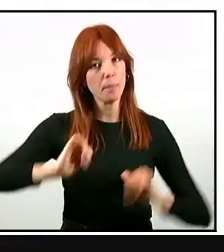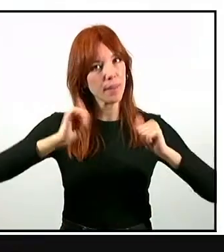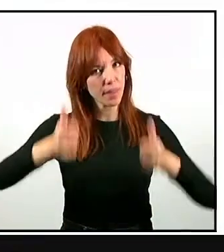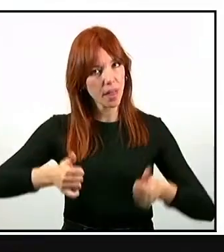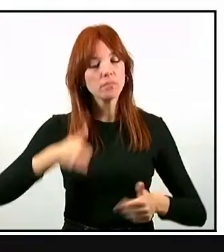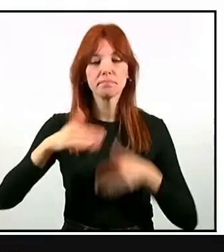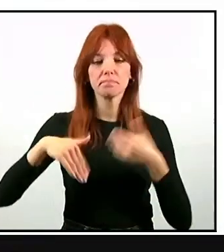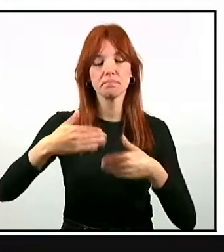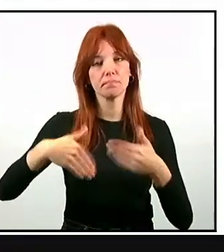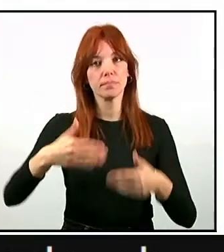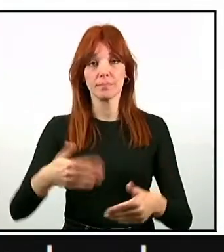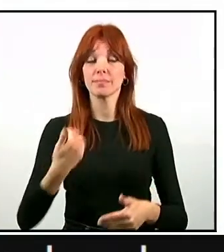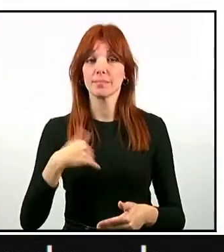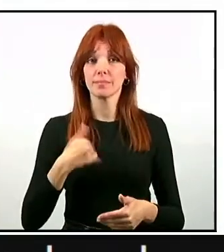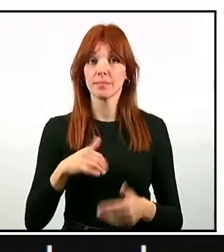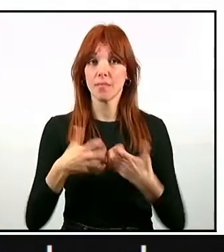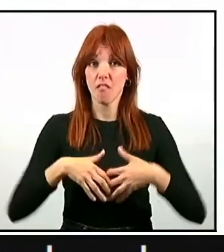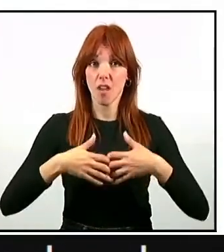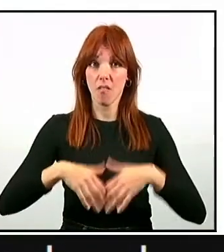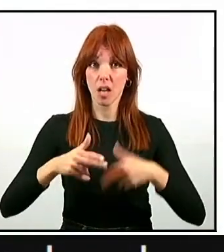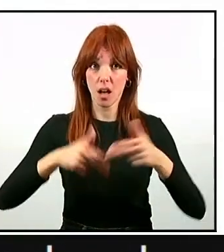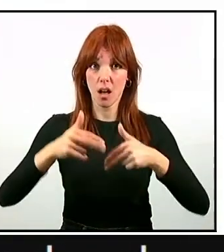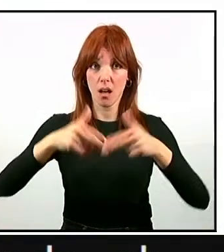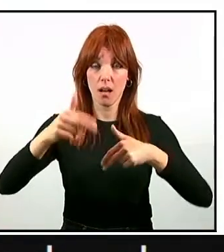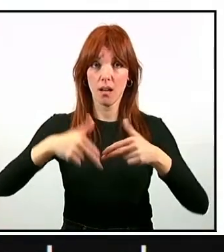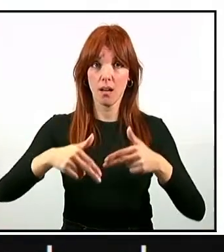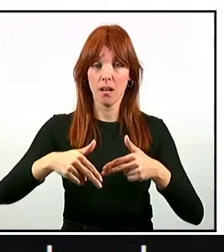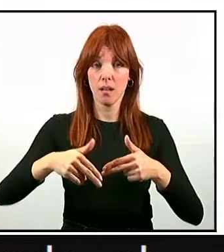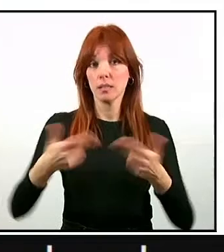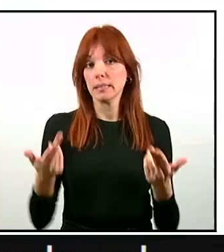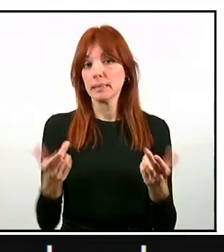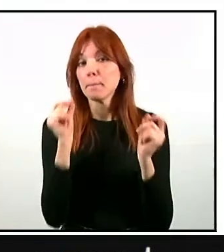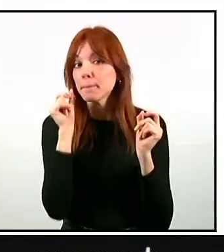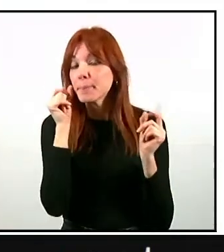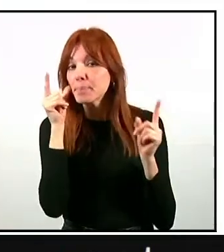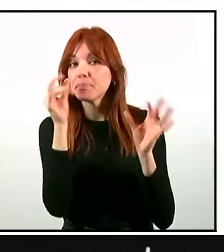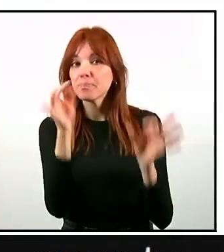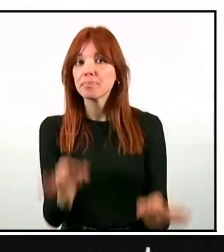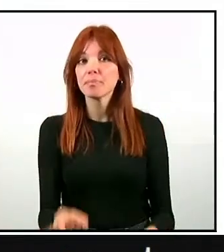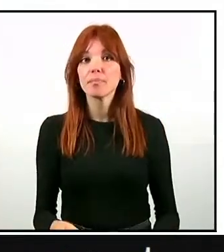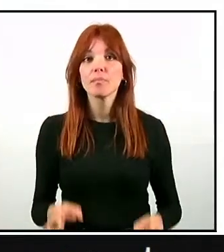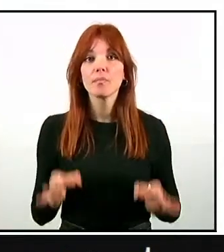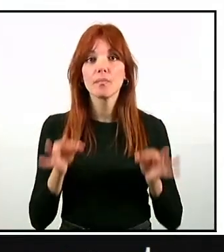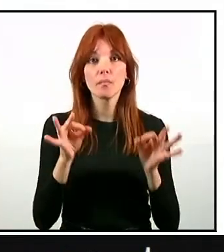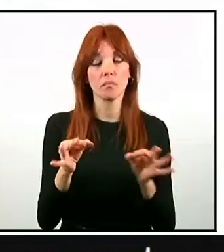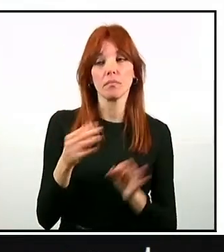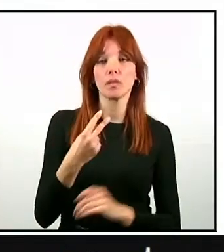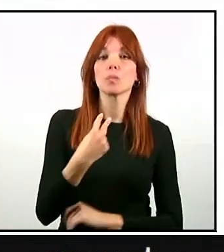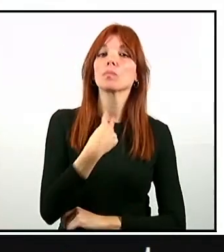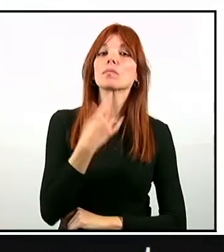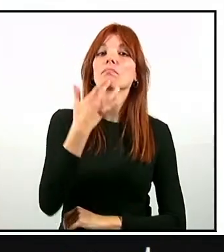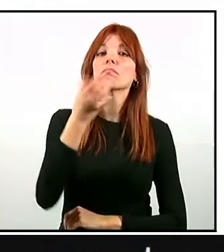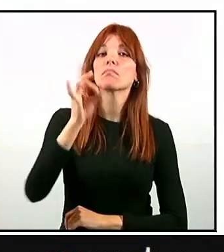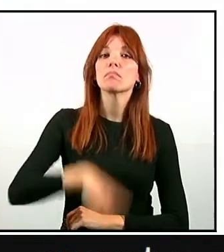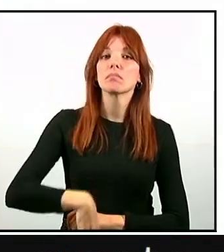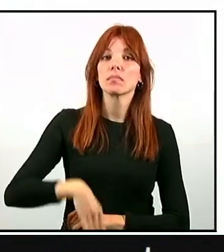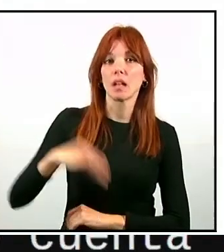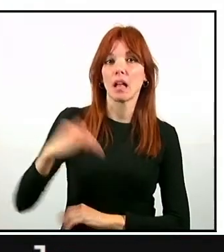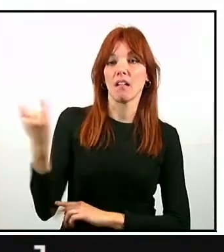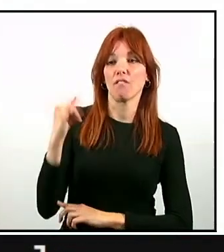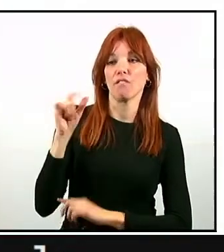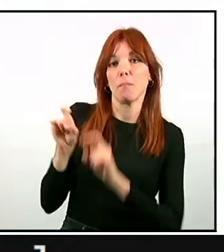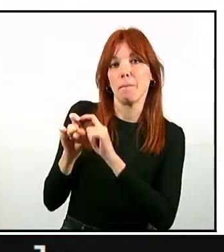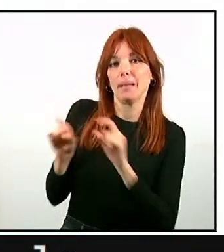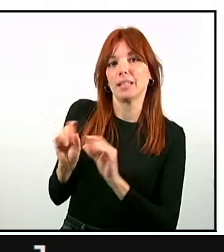empezando los inicios de la fábrica, teniendo en cuenta, y siempre según las palabras del CEO de la empresa,